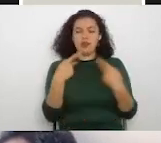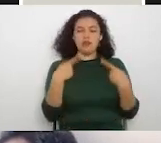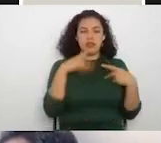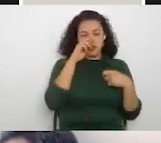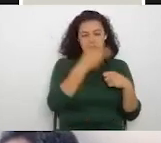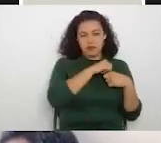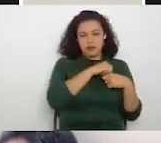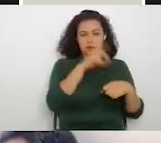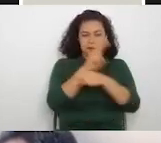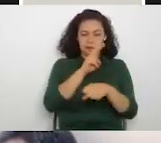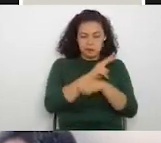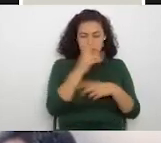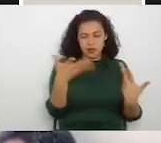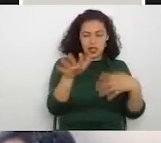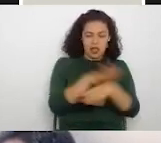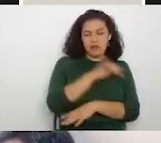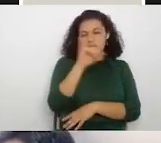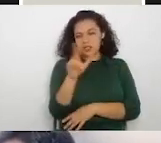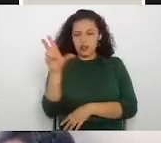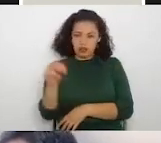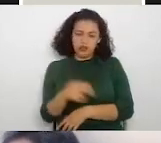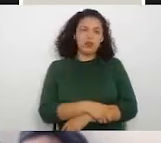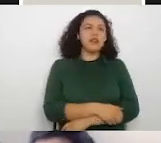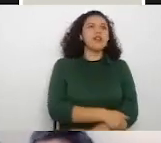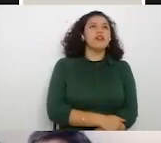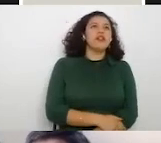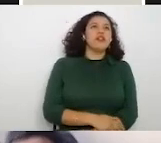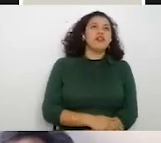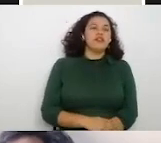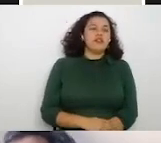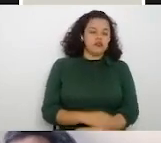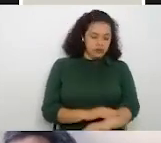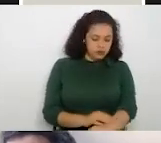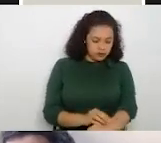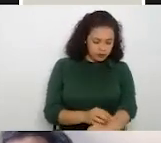estar supervisando se actualicen o no se actualicen. No sé, todos estos